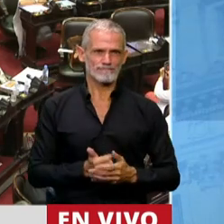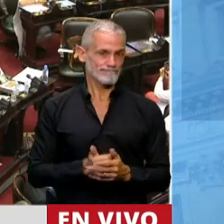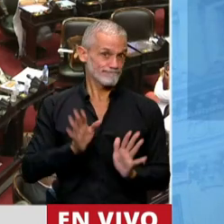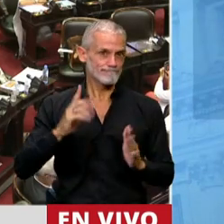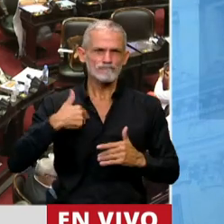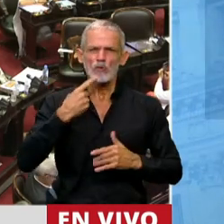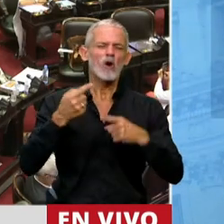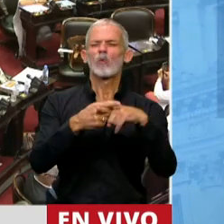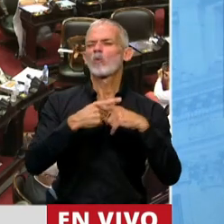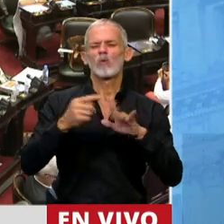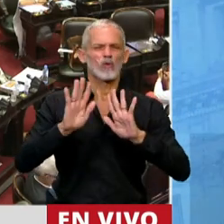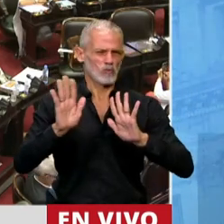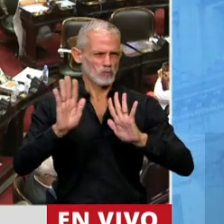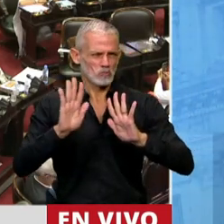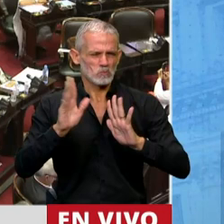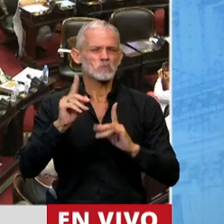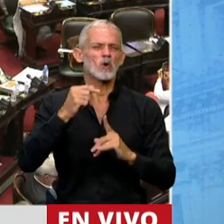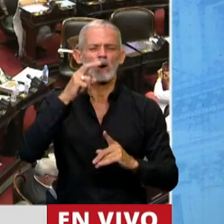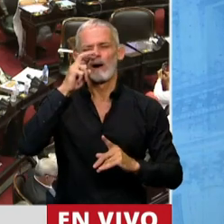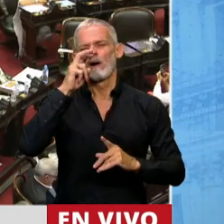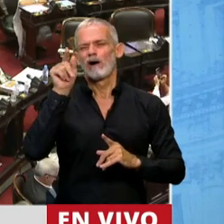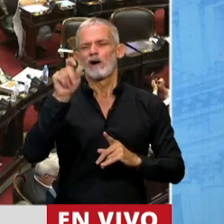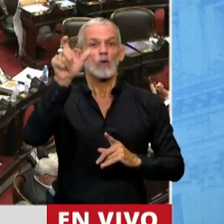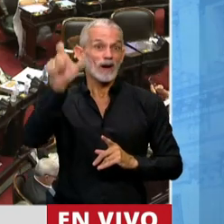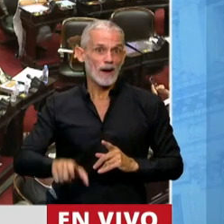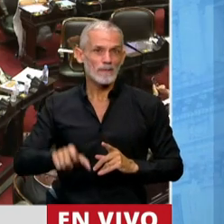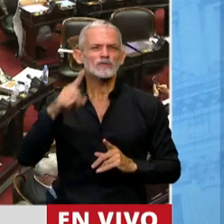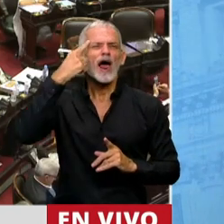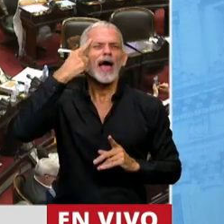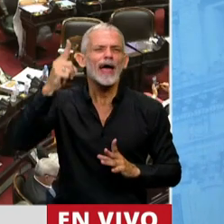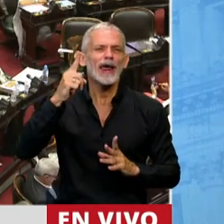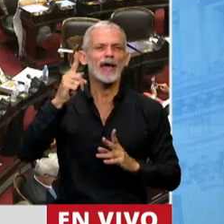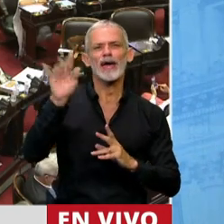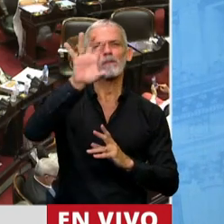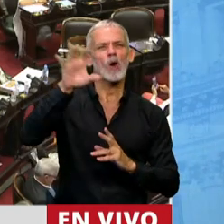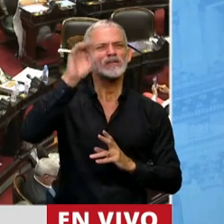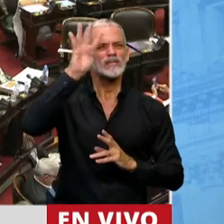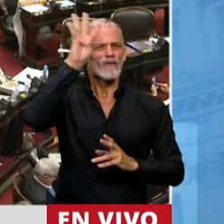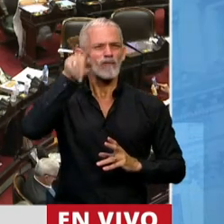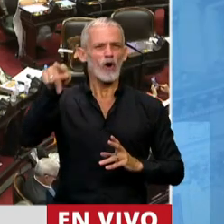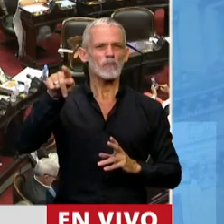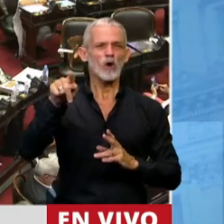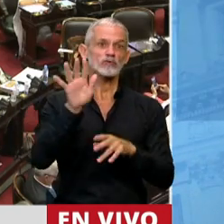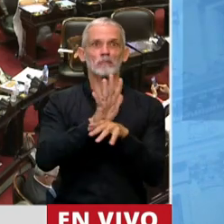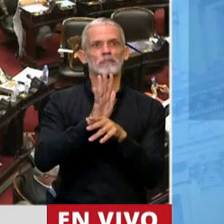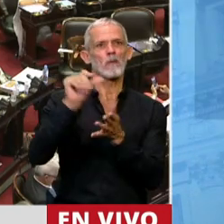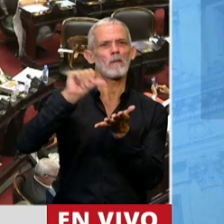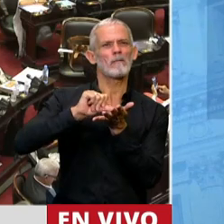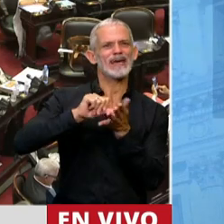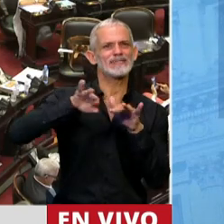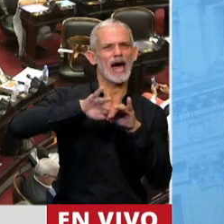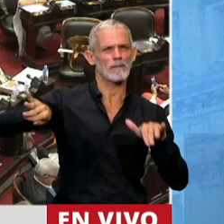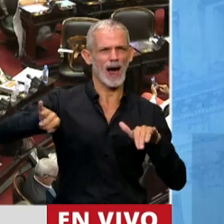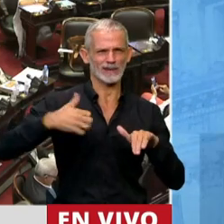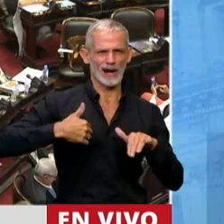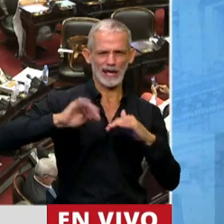yo no voy a discutir con la soberbia de alguien que cree que Formosa es un país aparte y